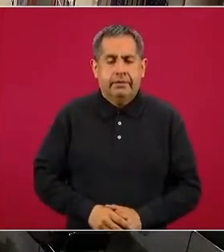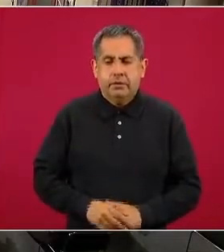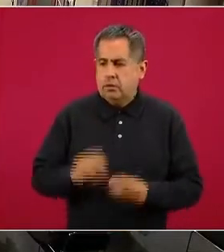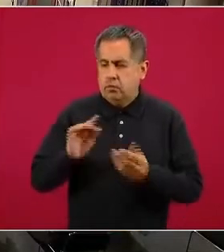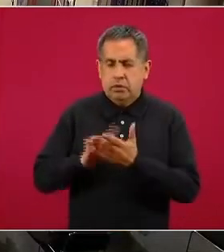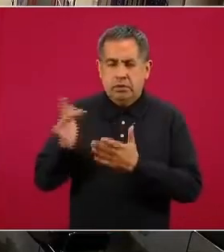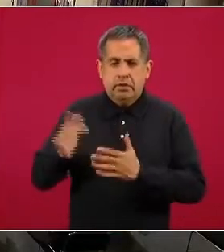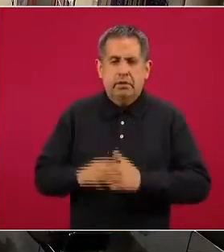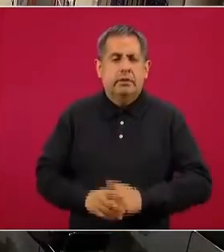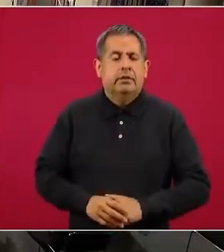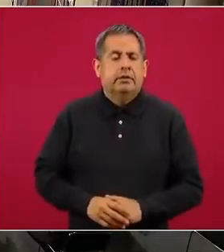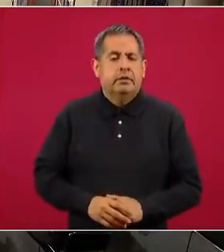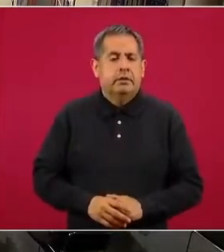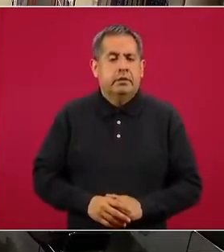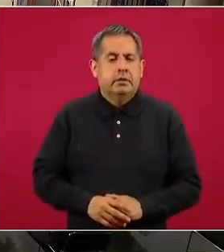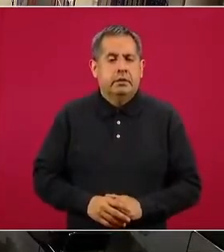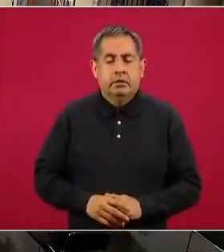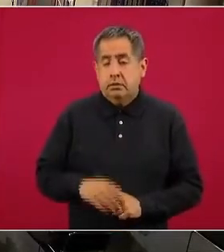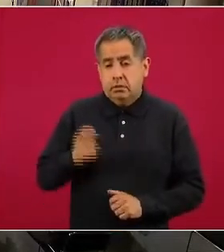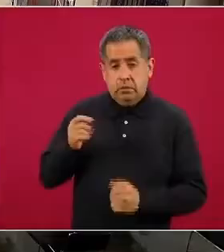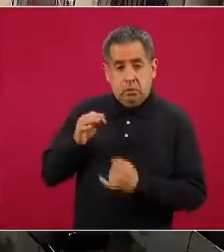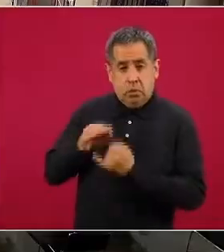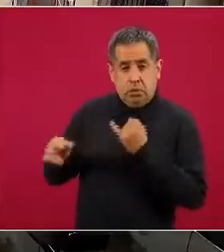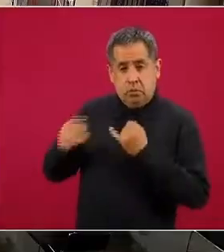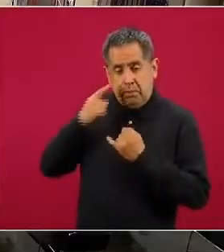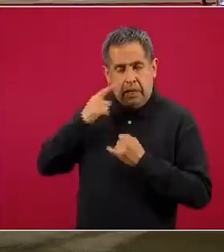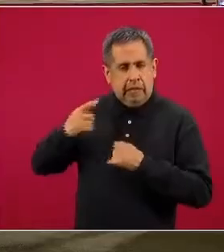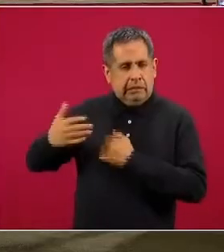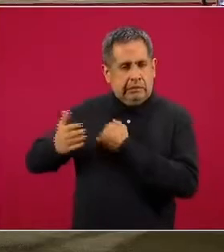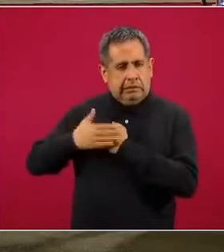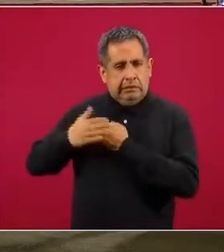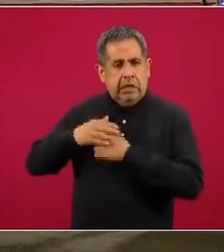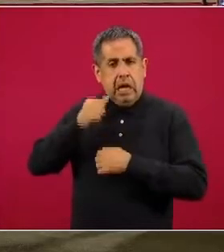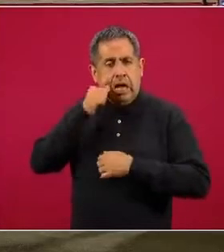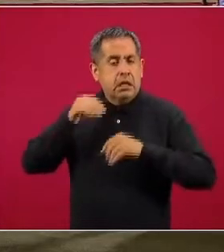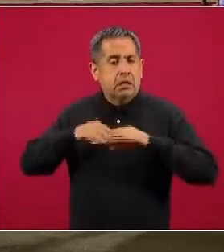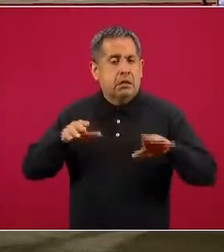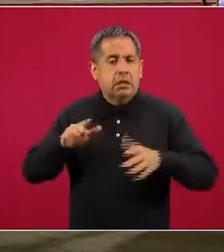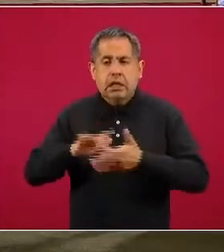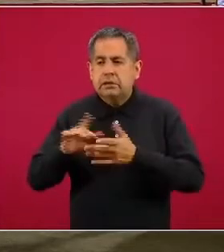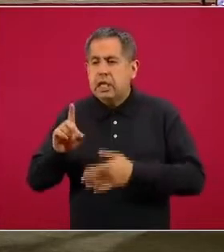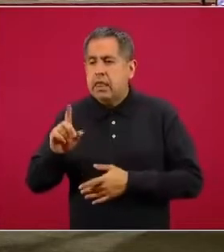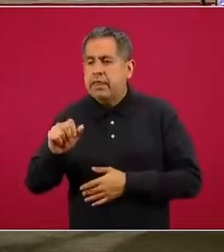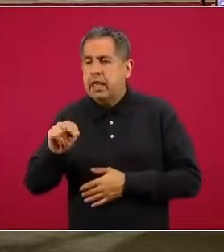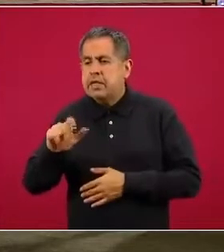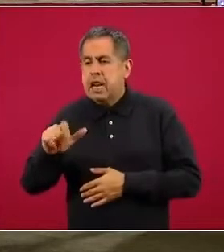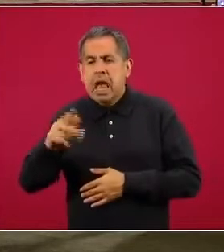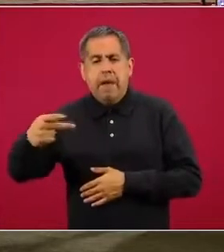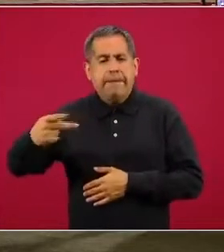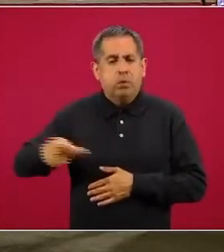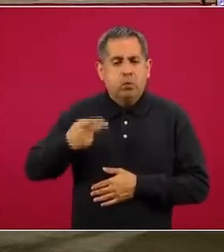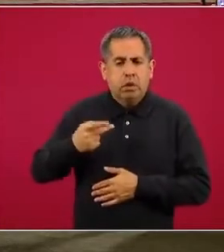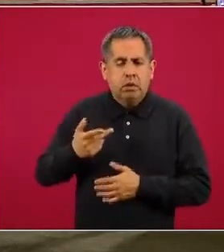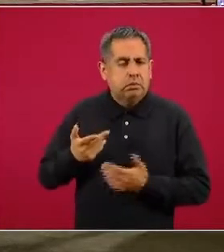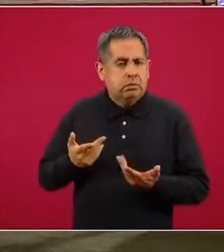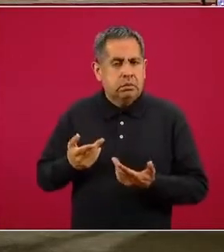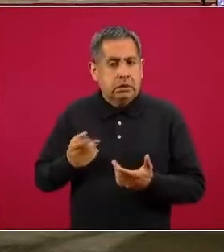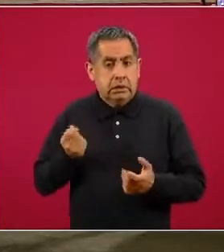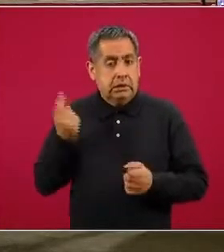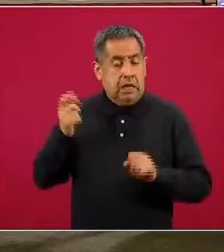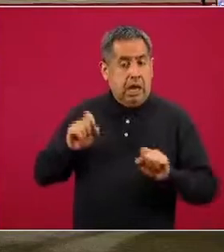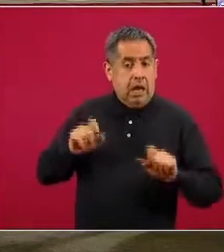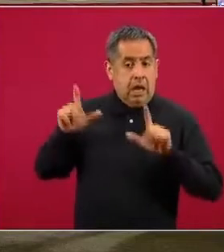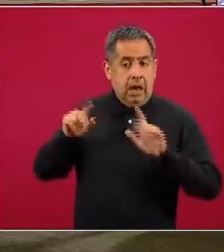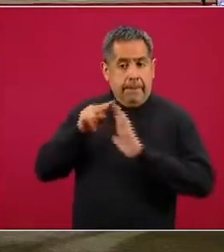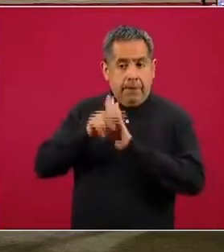Muchas gracias. Esto último, en atención a lo que comentábamos ayer, gracias Daniela Pastrana de Pie de Página que nos preguntó. Estos